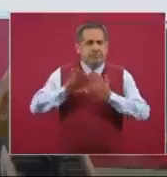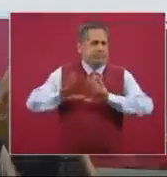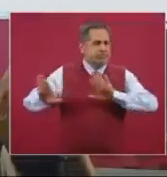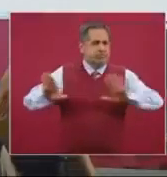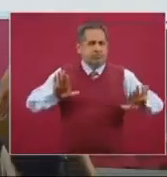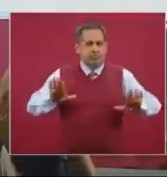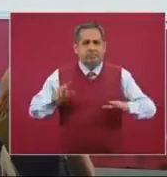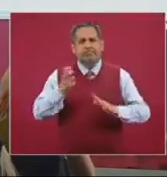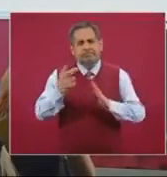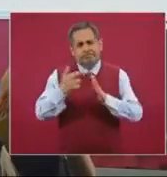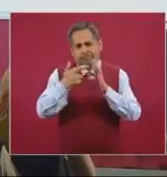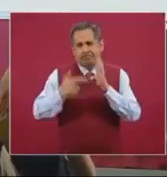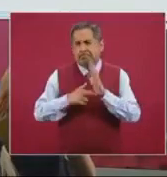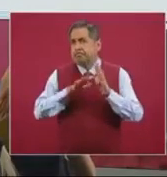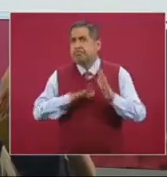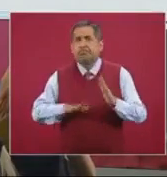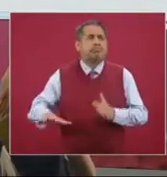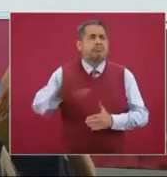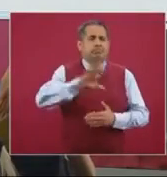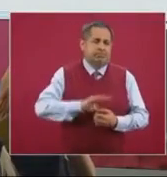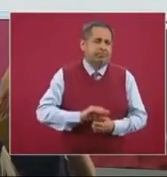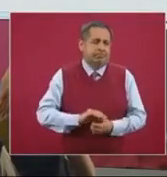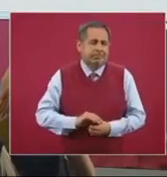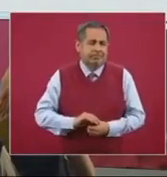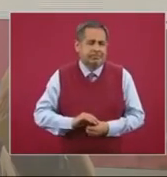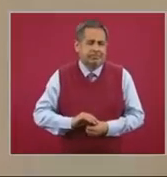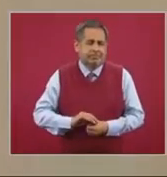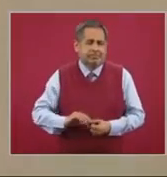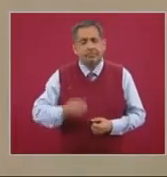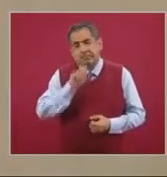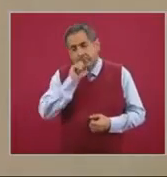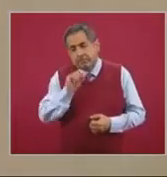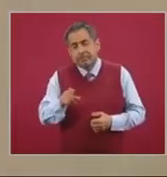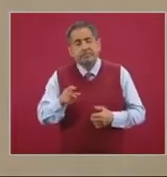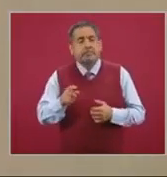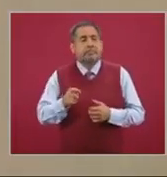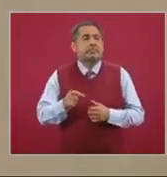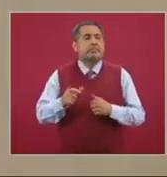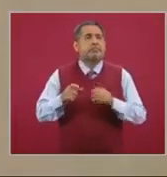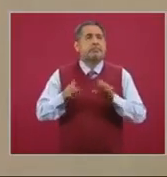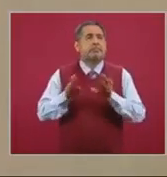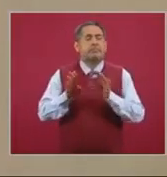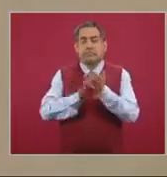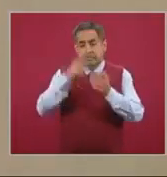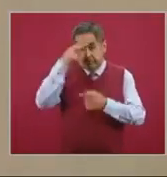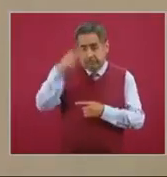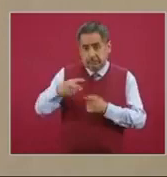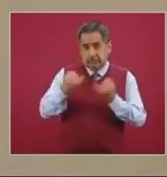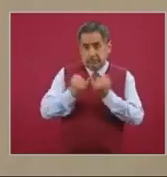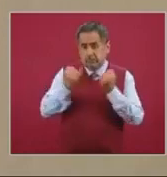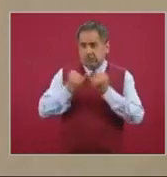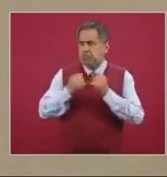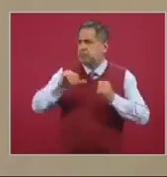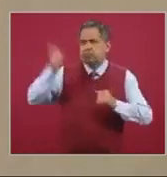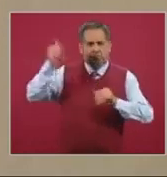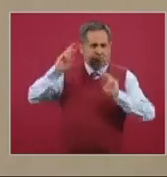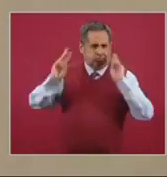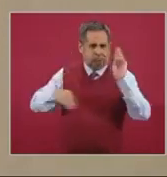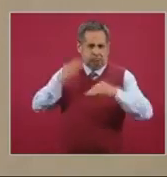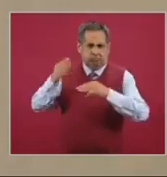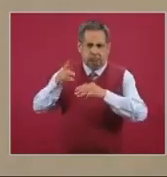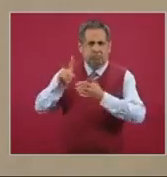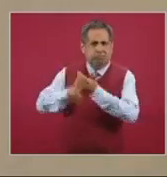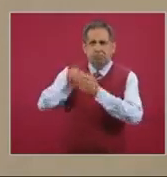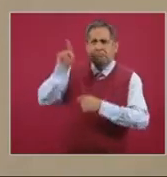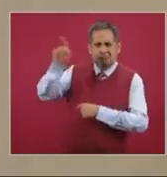es medidas masivas, medidas generales. Y aunque en México, al igual que en múltiples países del